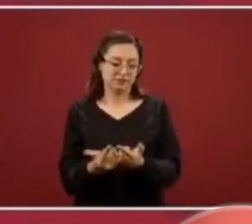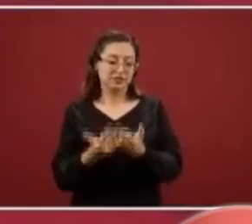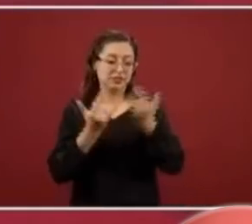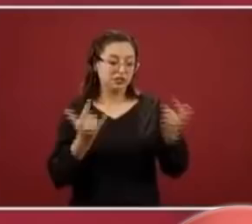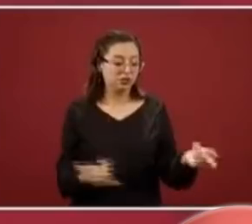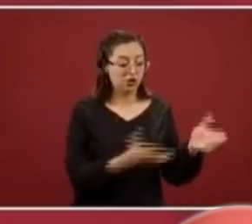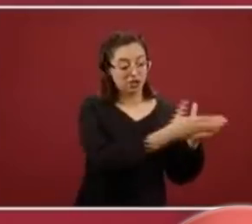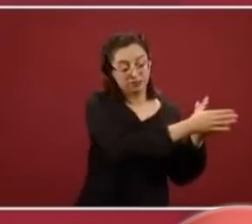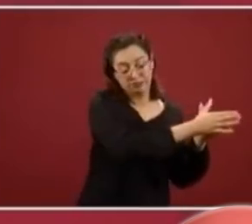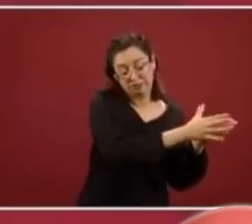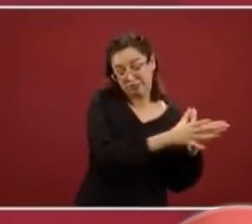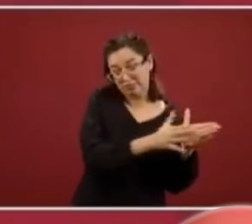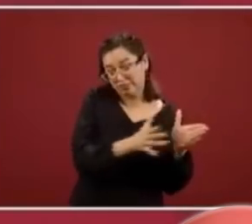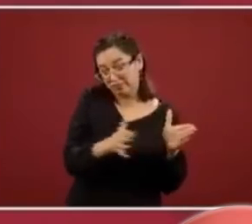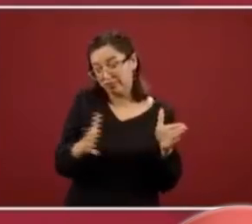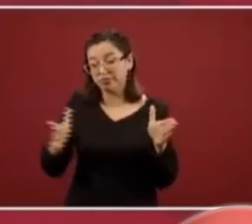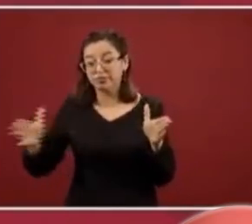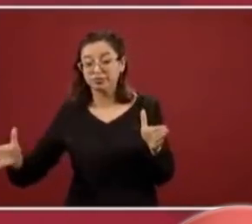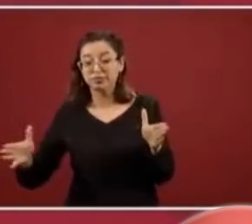llevan a cabo